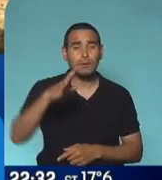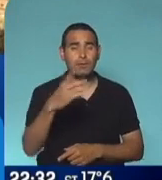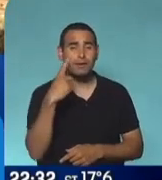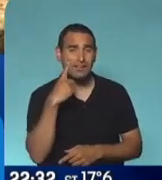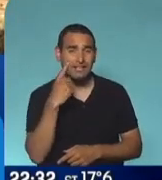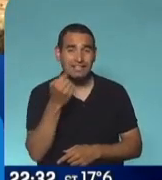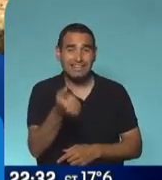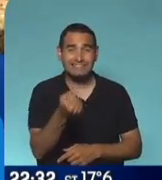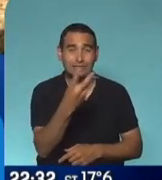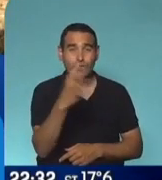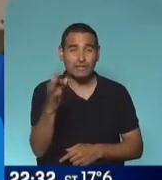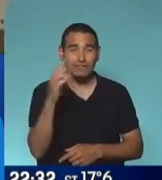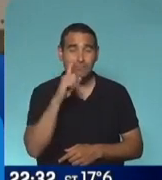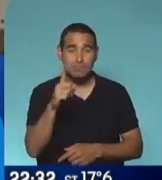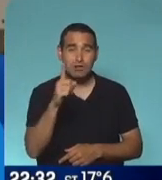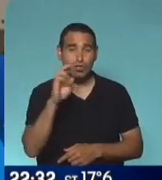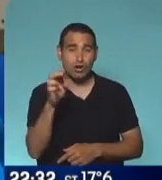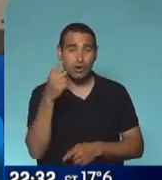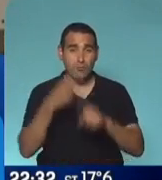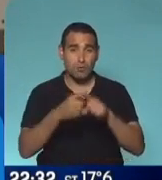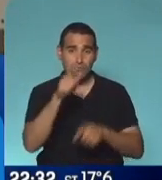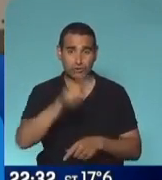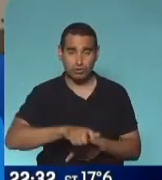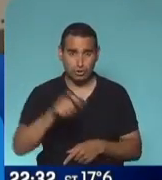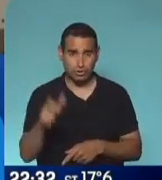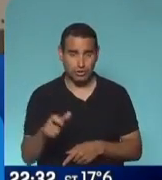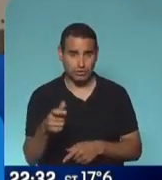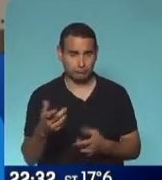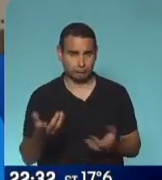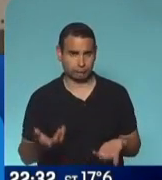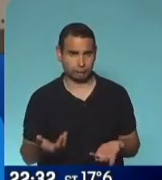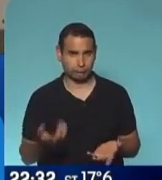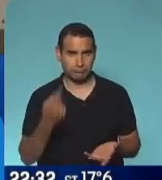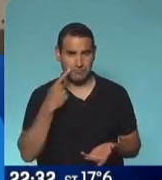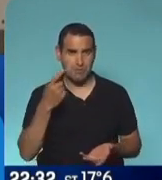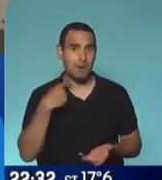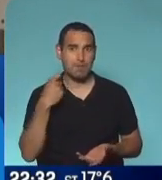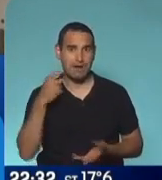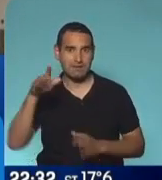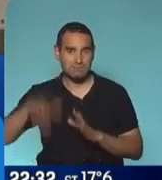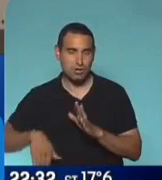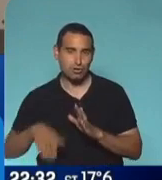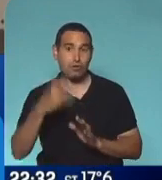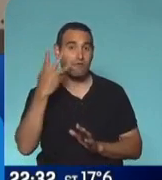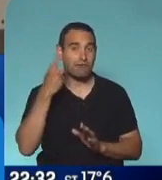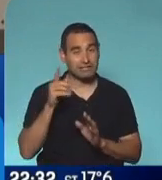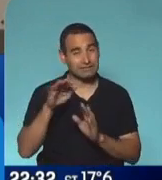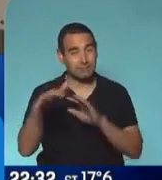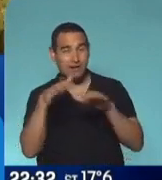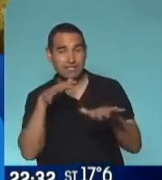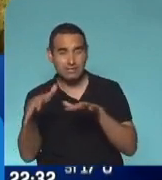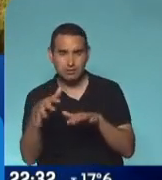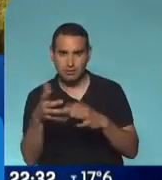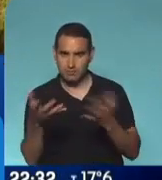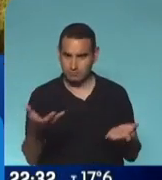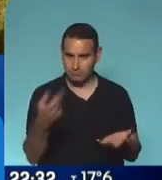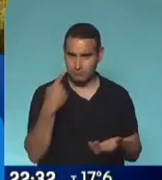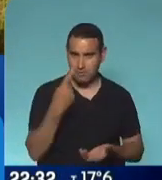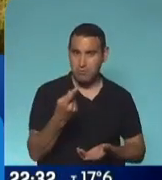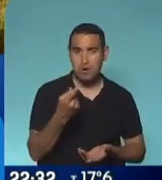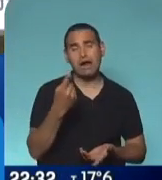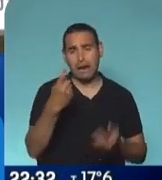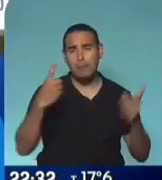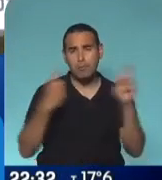casi $40.000 per cápita, un PBI per cápita de casi $40.000, es decir, más que España y cerquita de Francia. Quiero decir, la impresión es que más